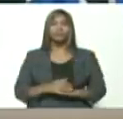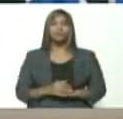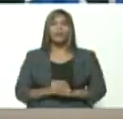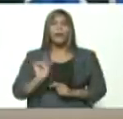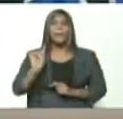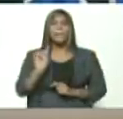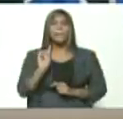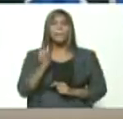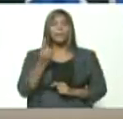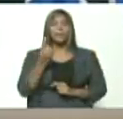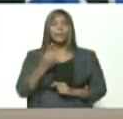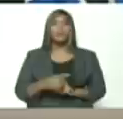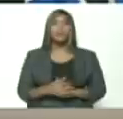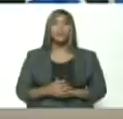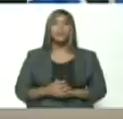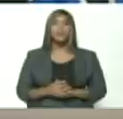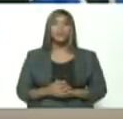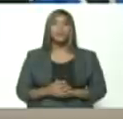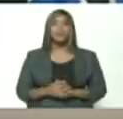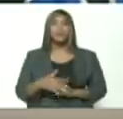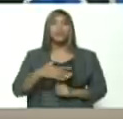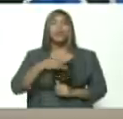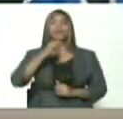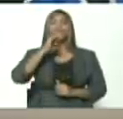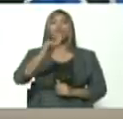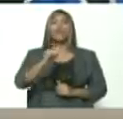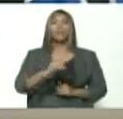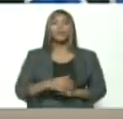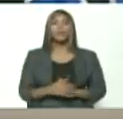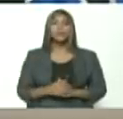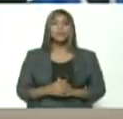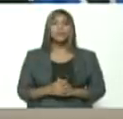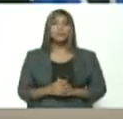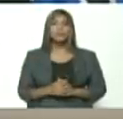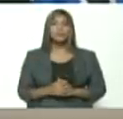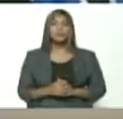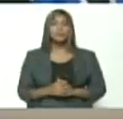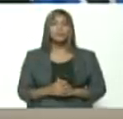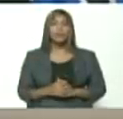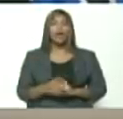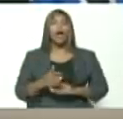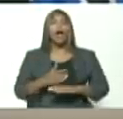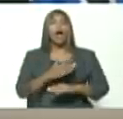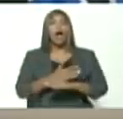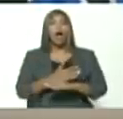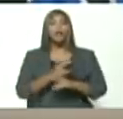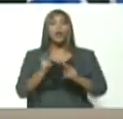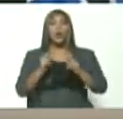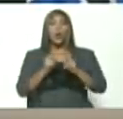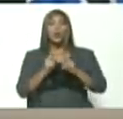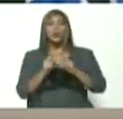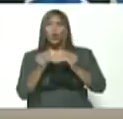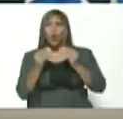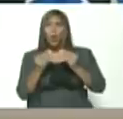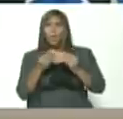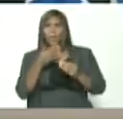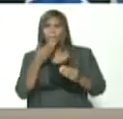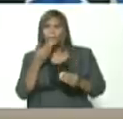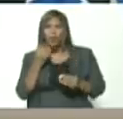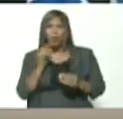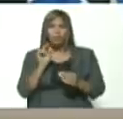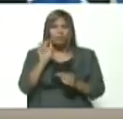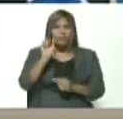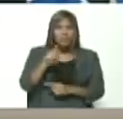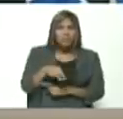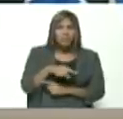Primero, quisiéramos anunciarle al país que una vez conocida su viabilidad técnica,